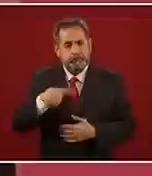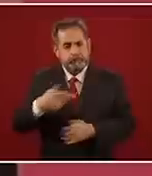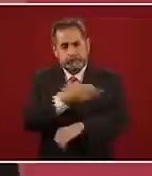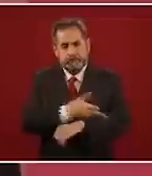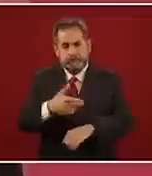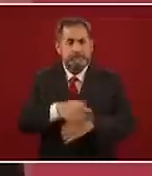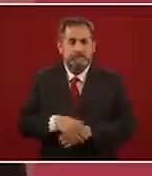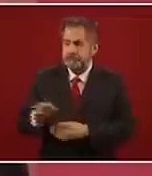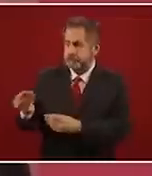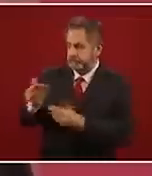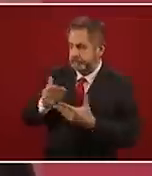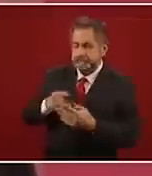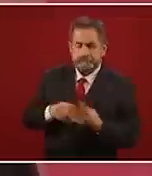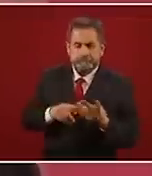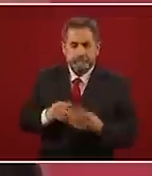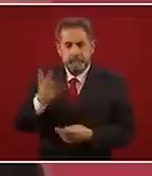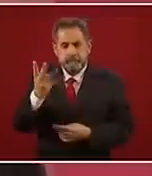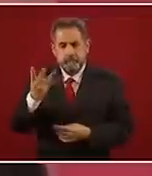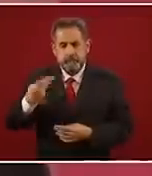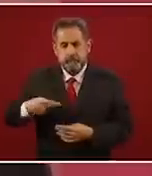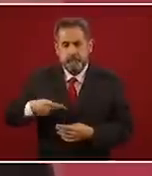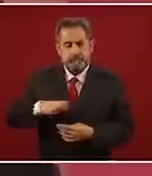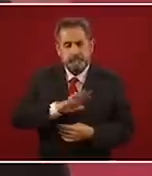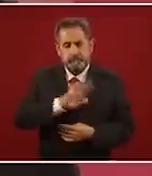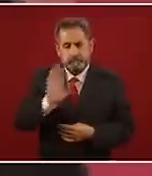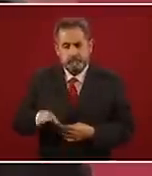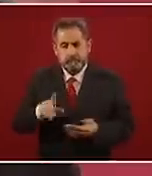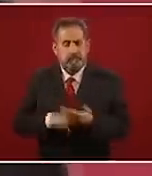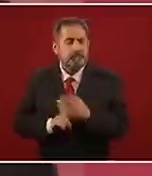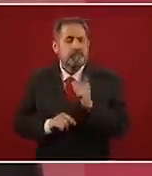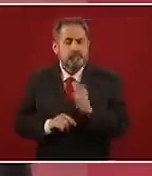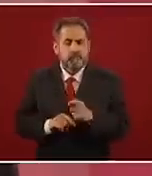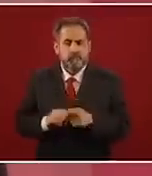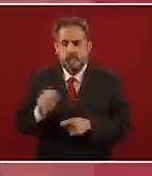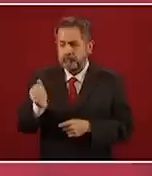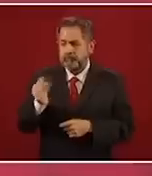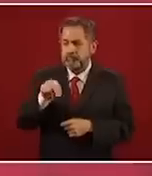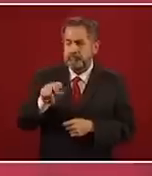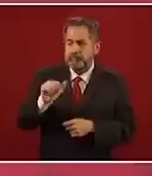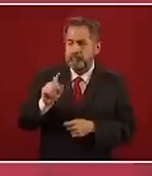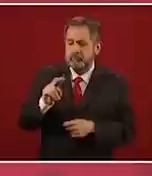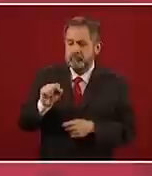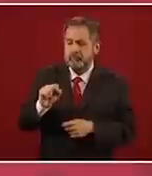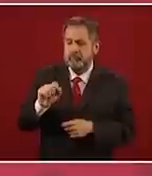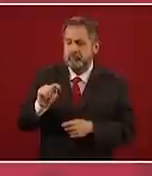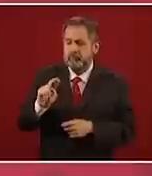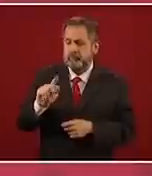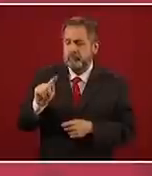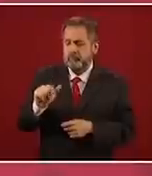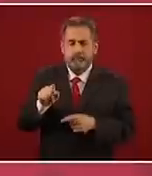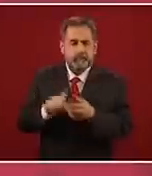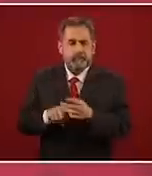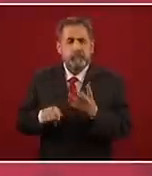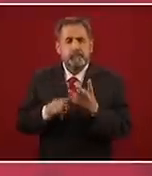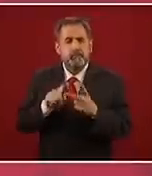Tengo el informe, 4 fallecidos de San Andrés Tuxtla, Veracruz, 1